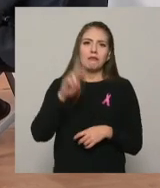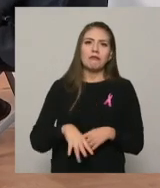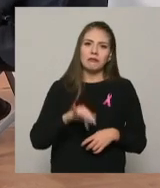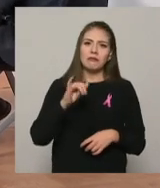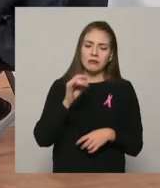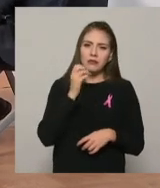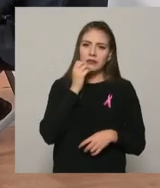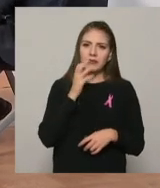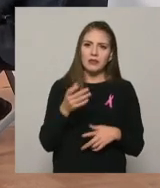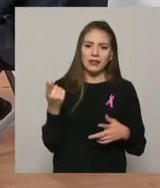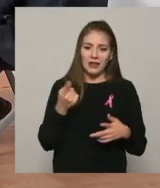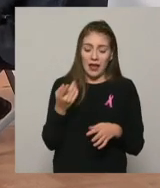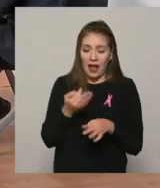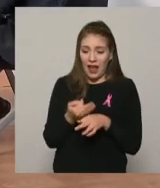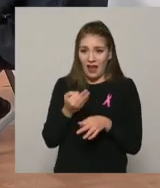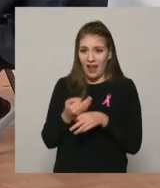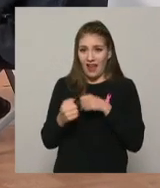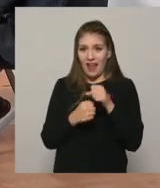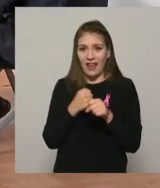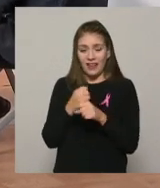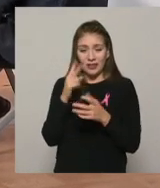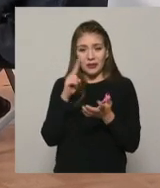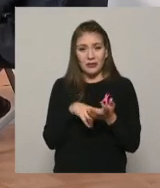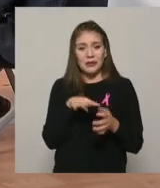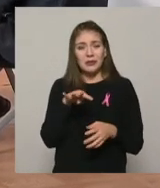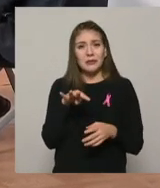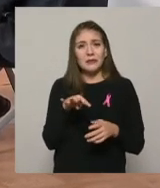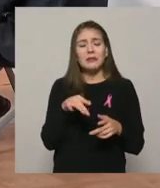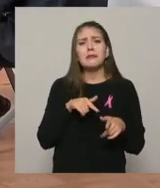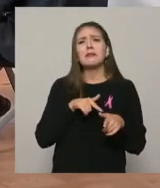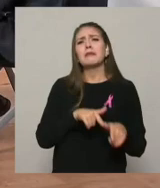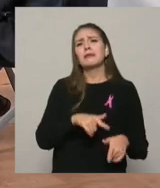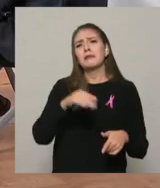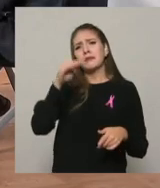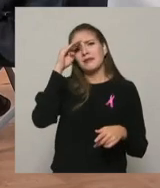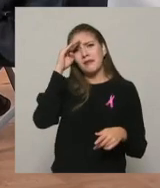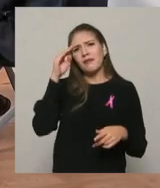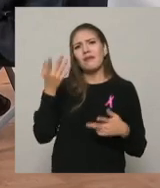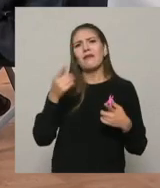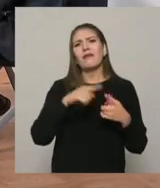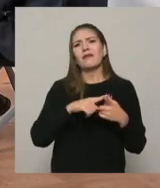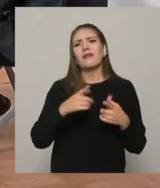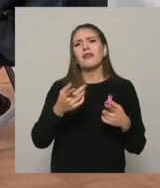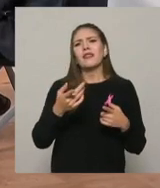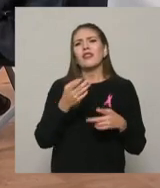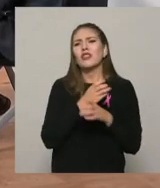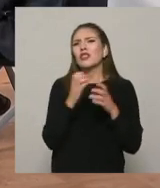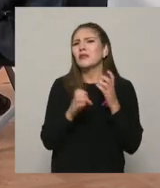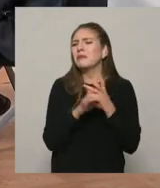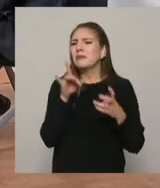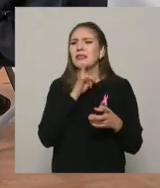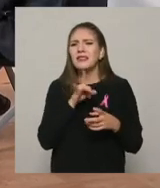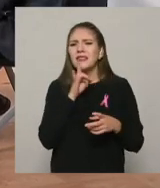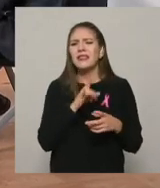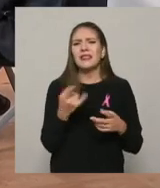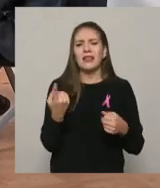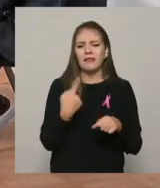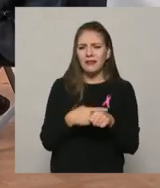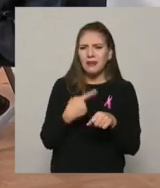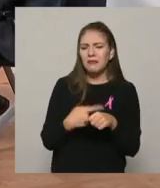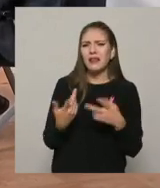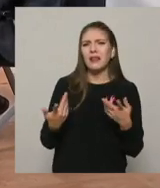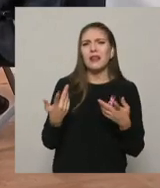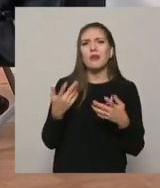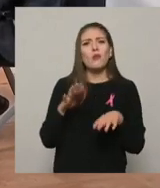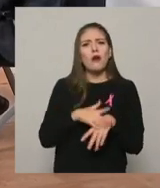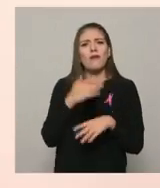aún hoy, 2019, sigan pensando mitos de enfermedades, y además con toda esta desinformación y